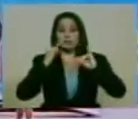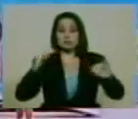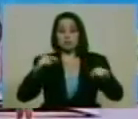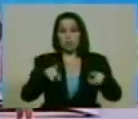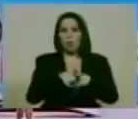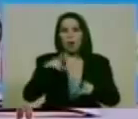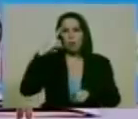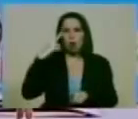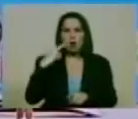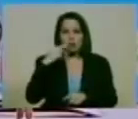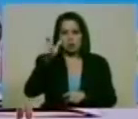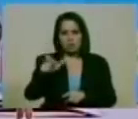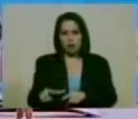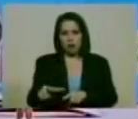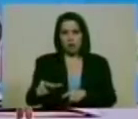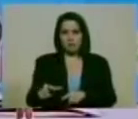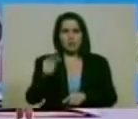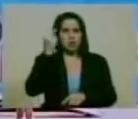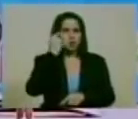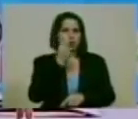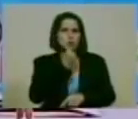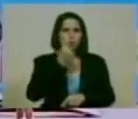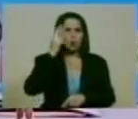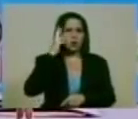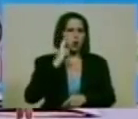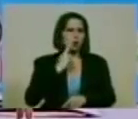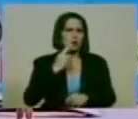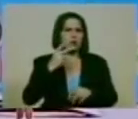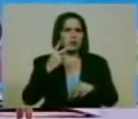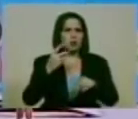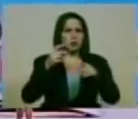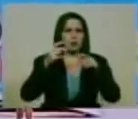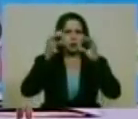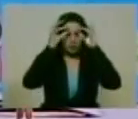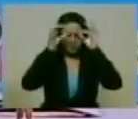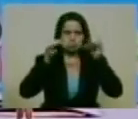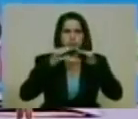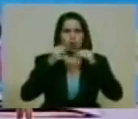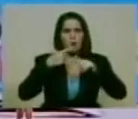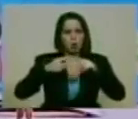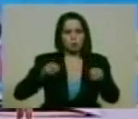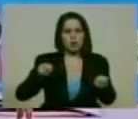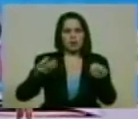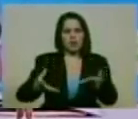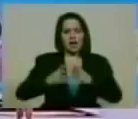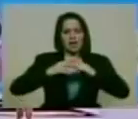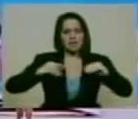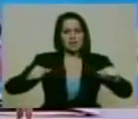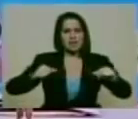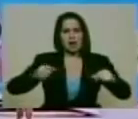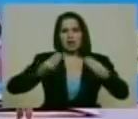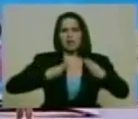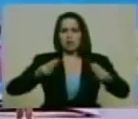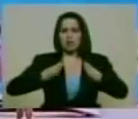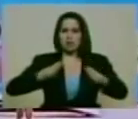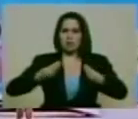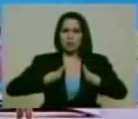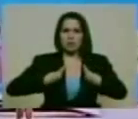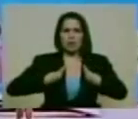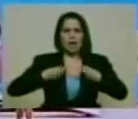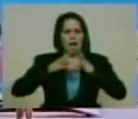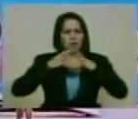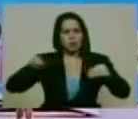Bolívar, Sucre, Simón Rodríguez, para darle tierra, dignidad y vida a los pueblos indígenas de